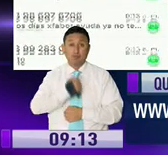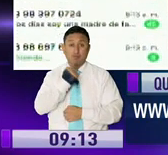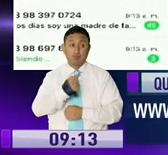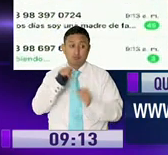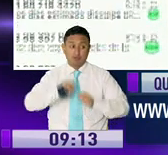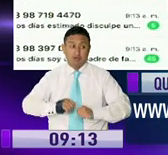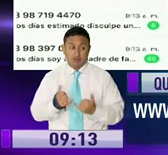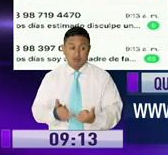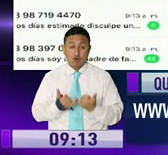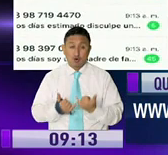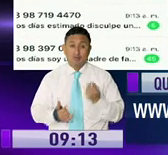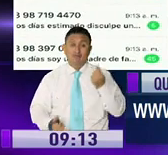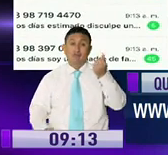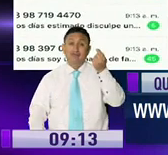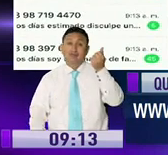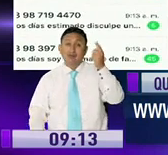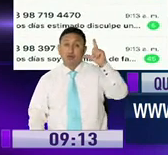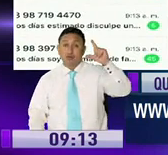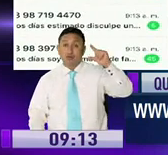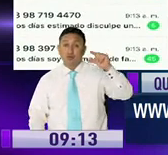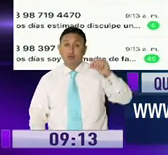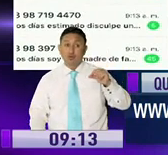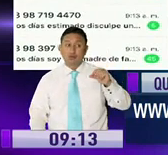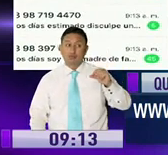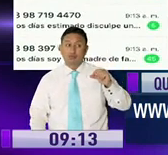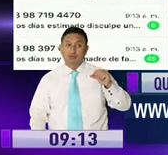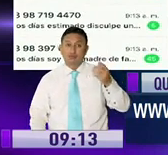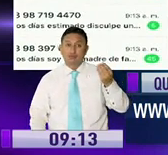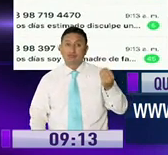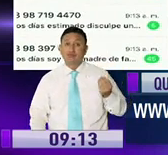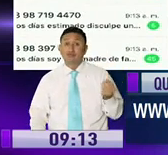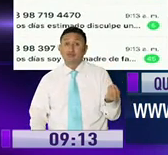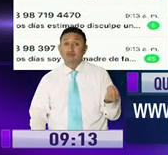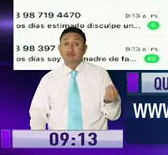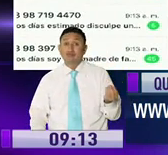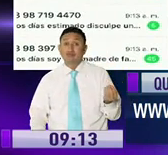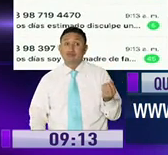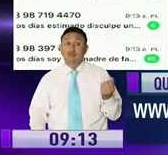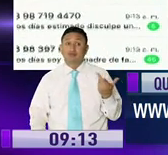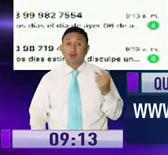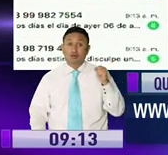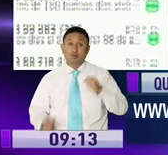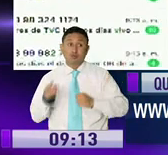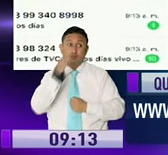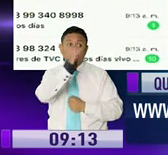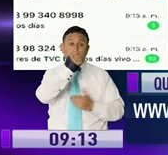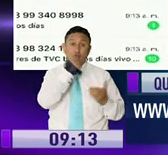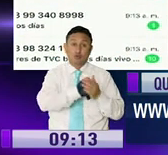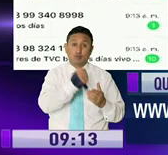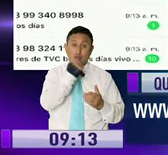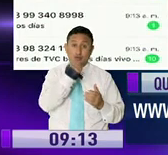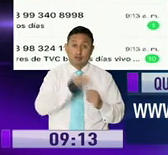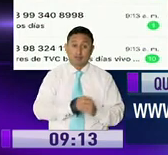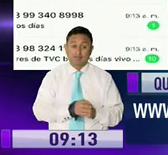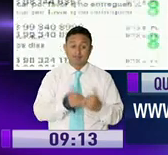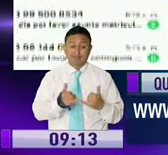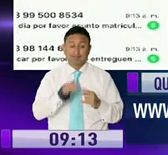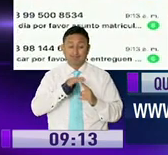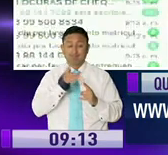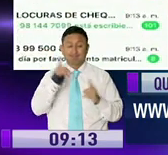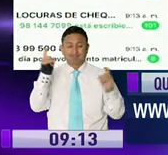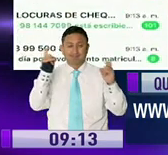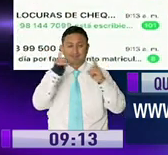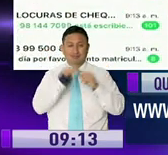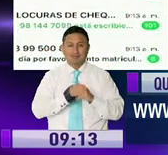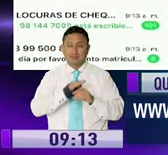pero desafortunadamente las relaciones se acaban. Y como dependo de un diario, no he podido conseguir para ir al mercado de la comida. Esta situación es muy difícil, las